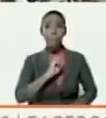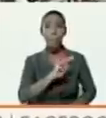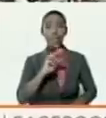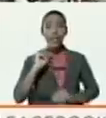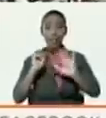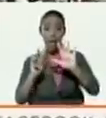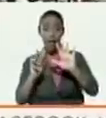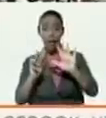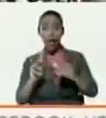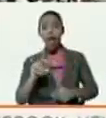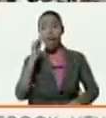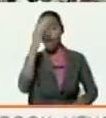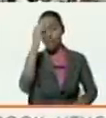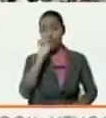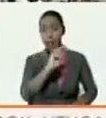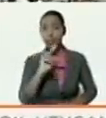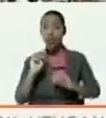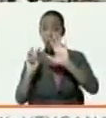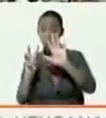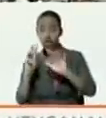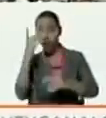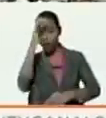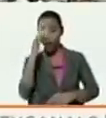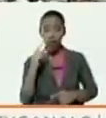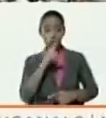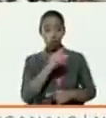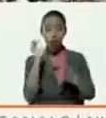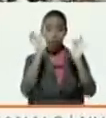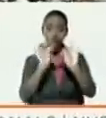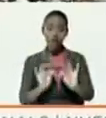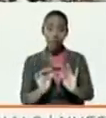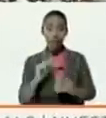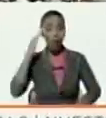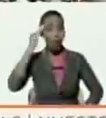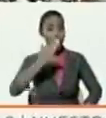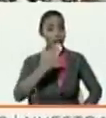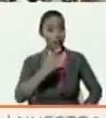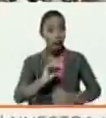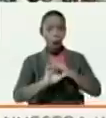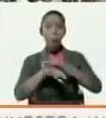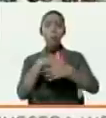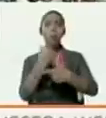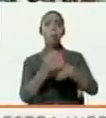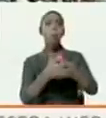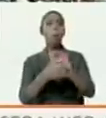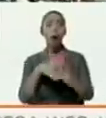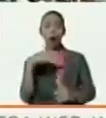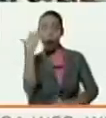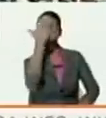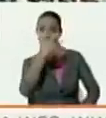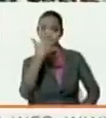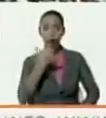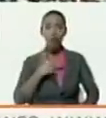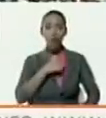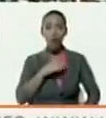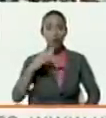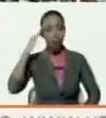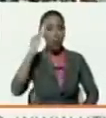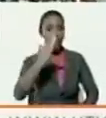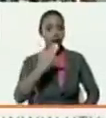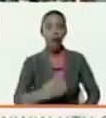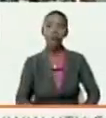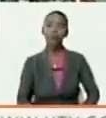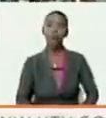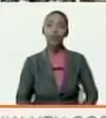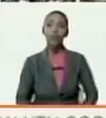febrero, el 4 de febrero, que vino después como una forma de los militares lavarle la cara a nuestra Fuerza Armada Nacional en